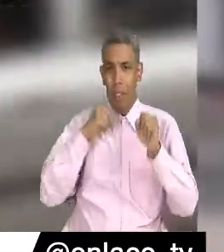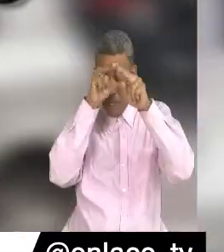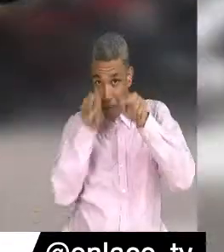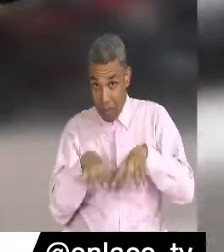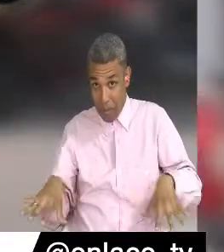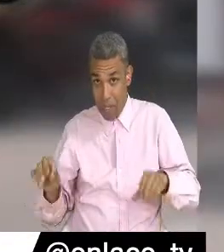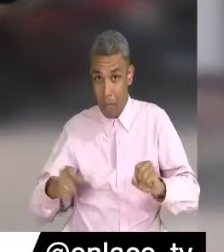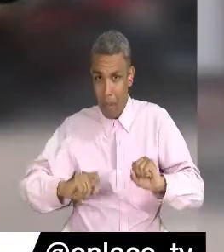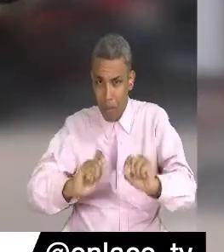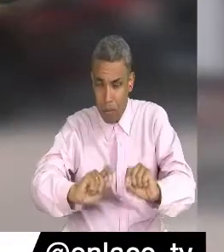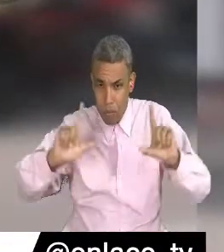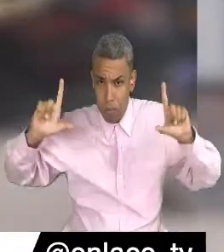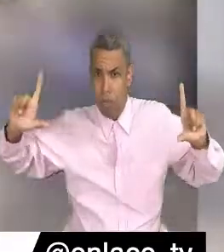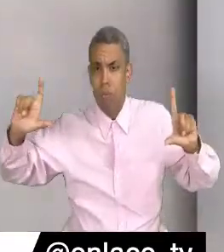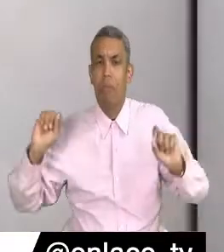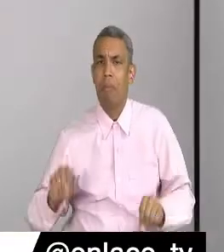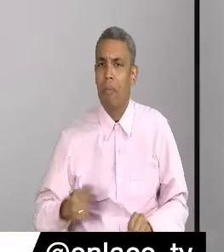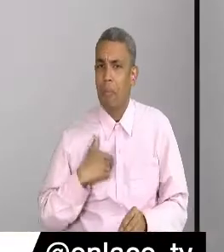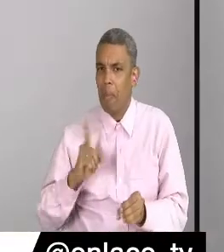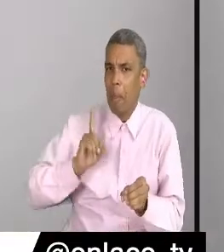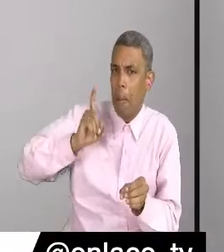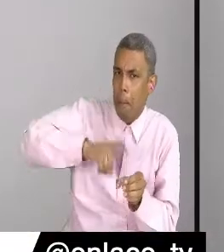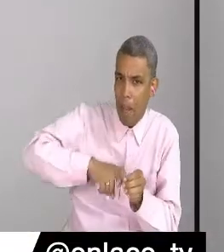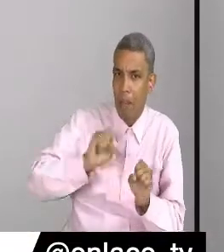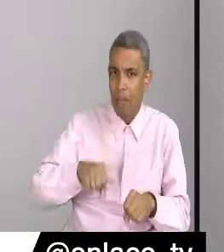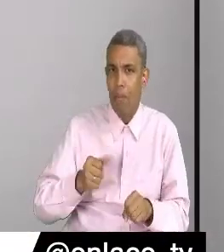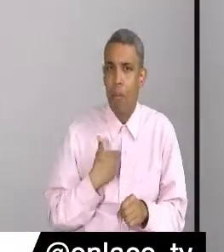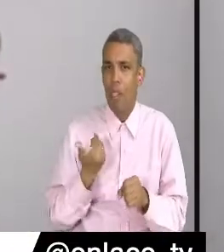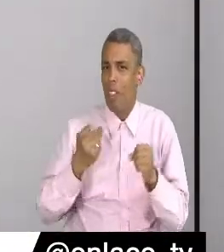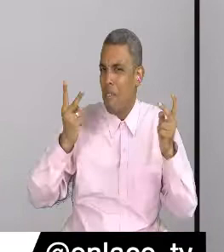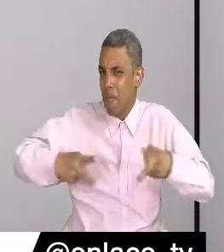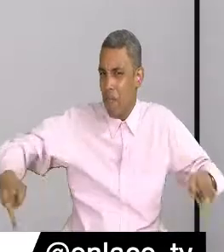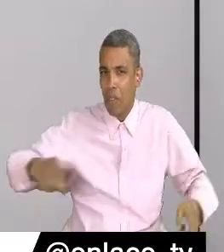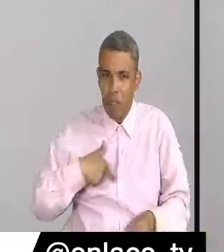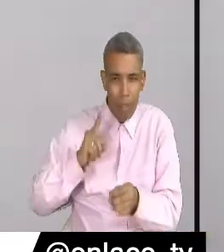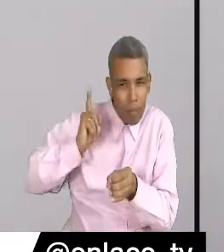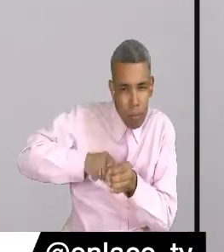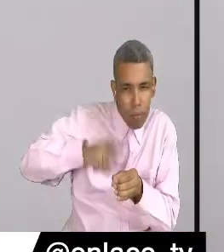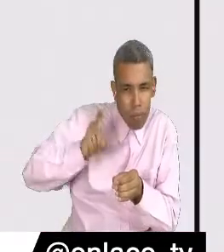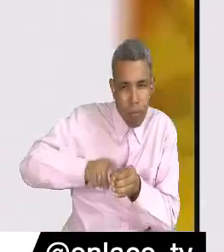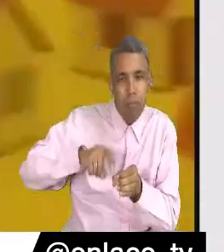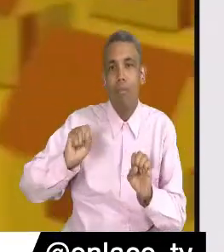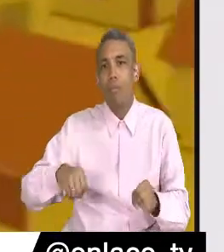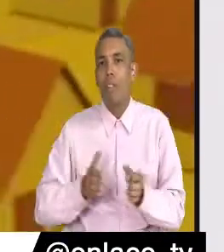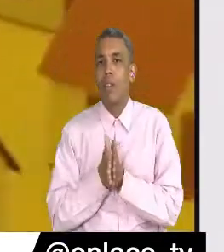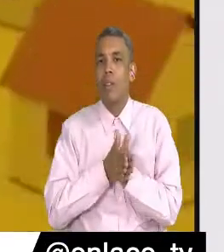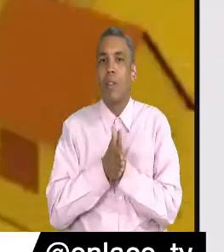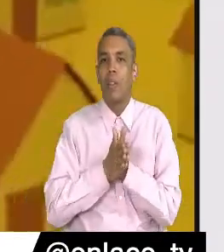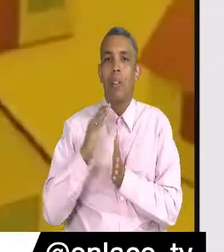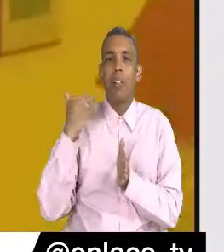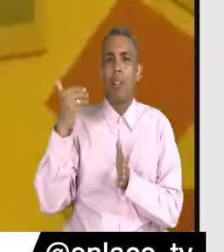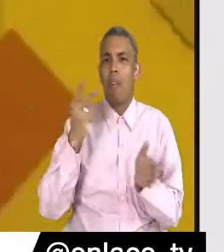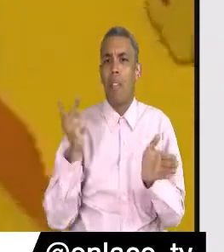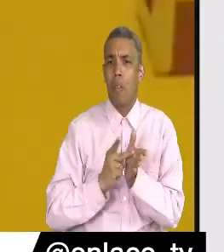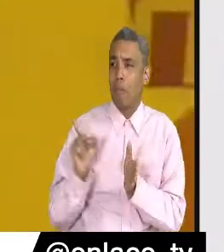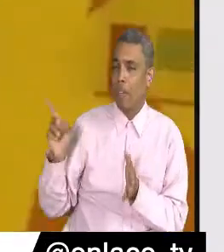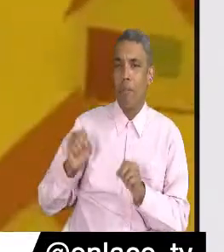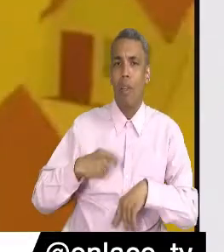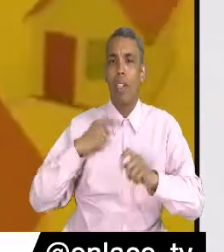www.eduba.gov.co son las dos plataformas virtuales por donde usted podrá inscribirse para participar en uno de los 2.000 cupos de vivienda de